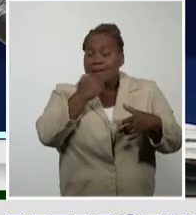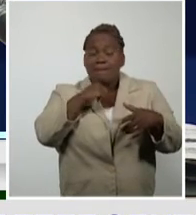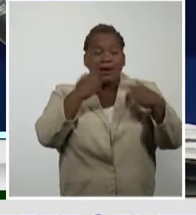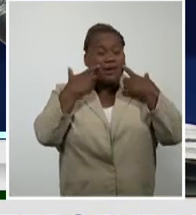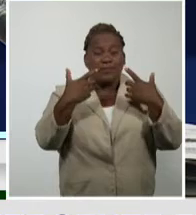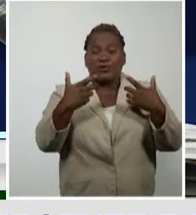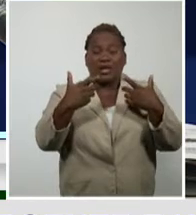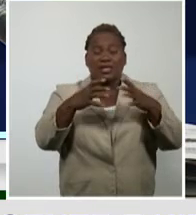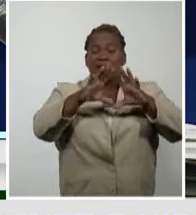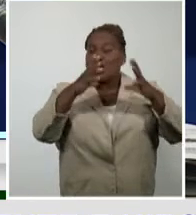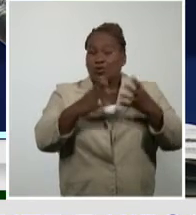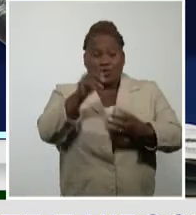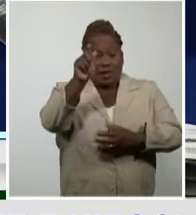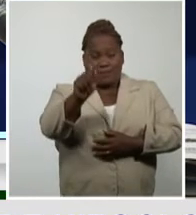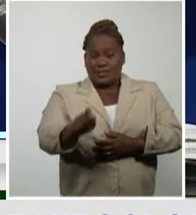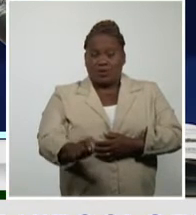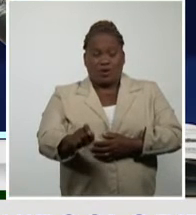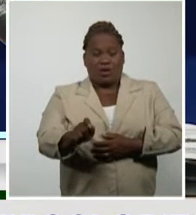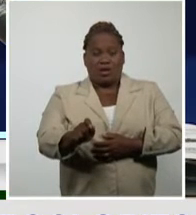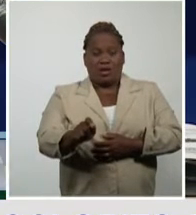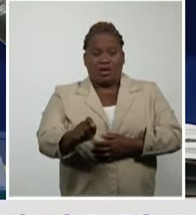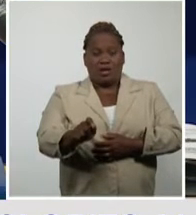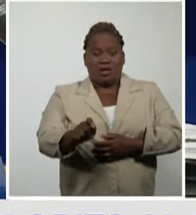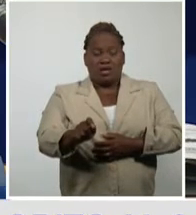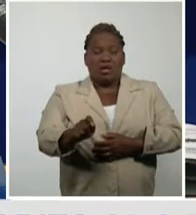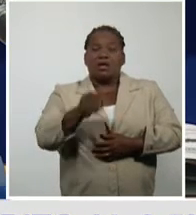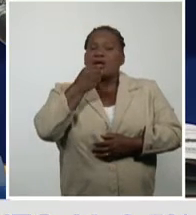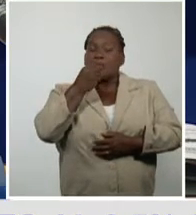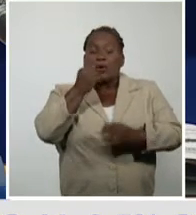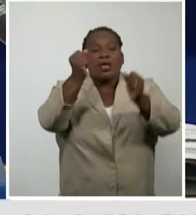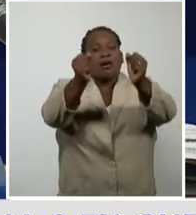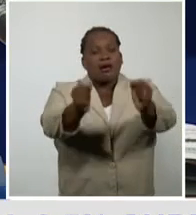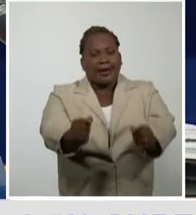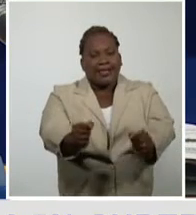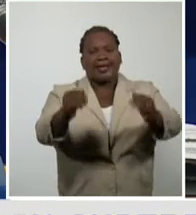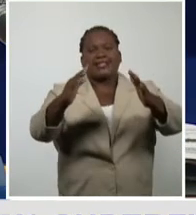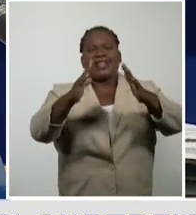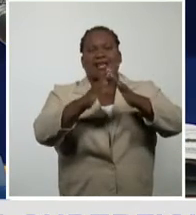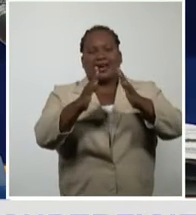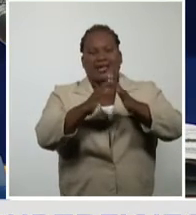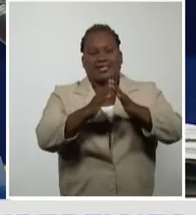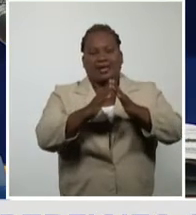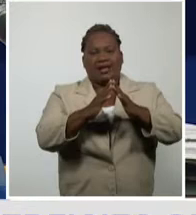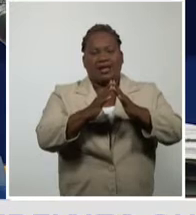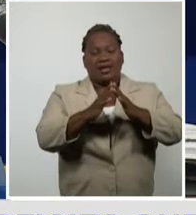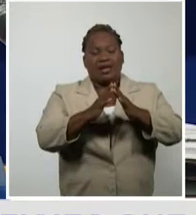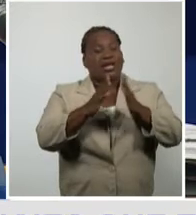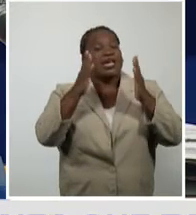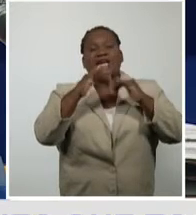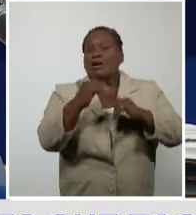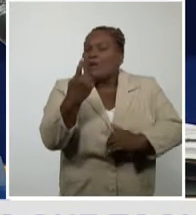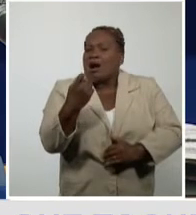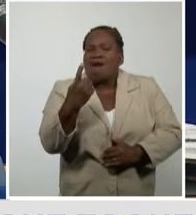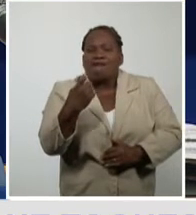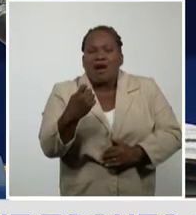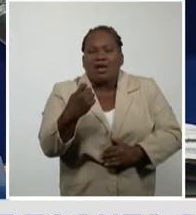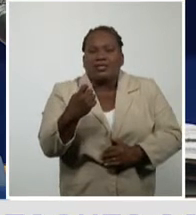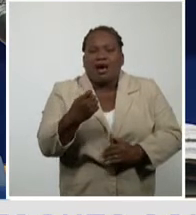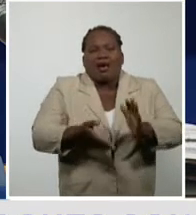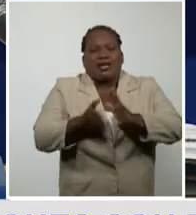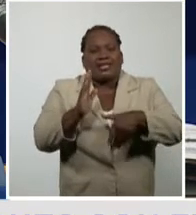que tenga la oportunidad de permanecer en la casa, no tenga necesidad de salir, pues que lo